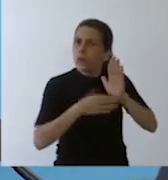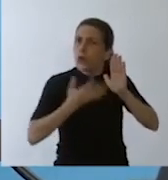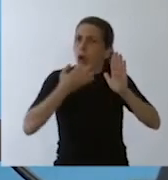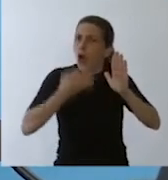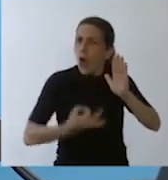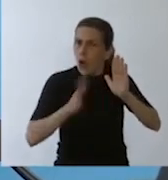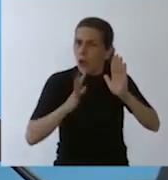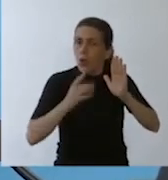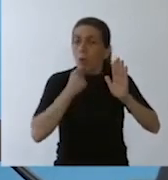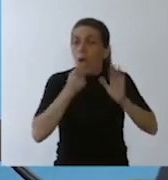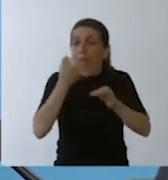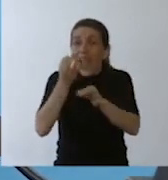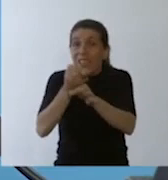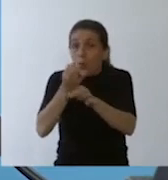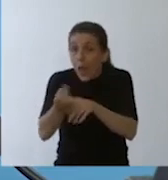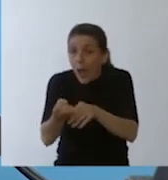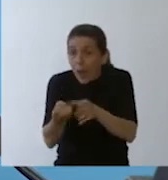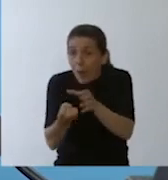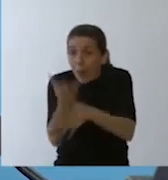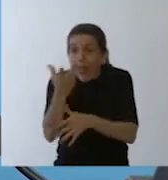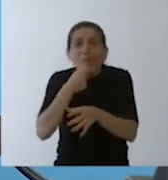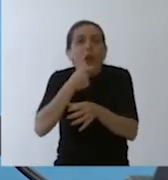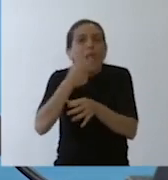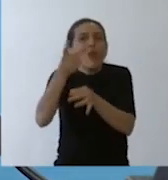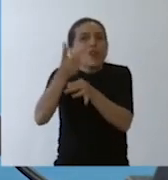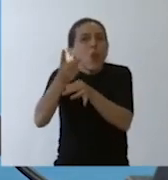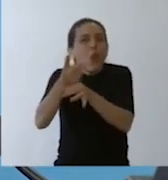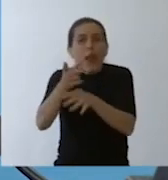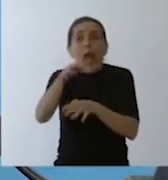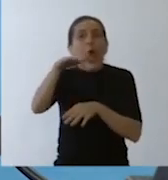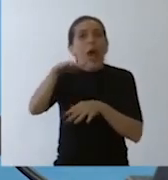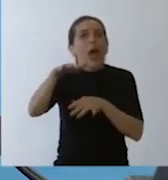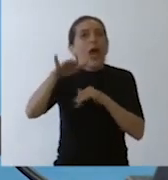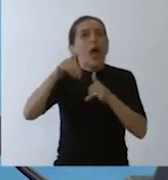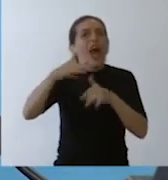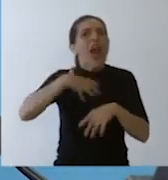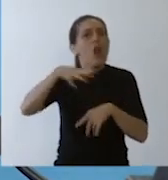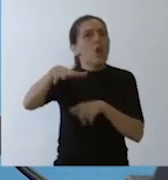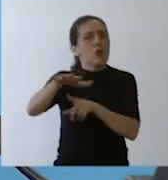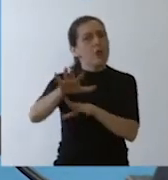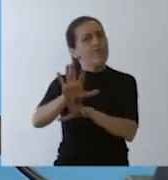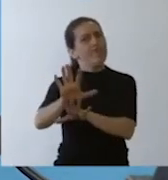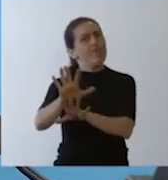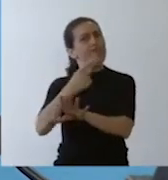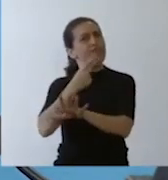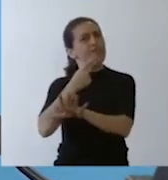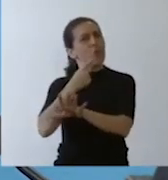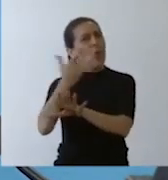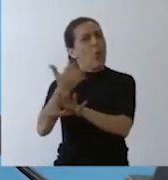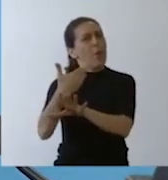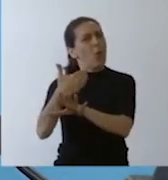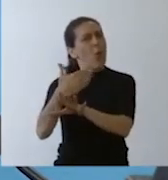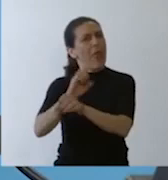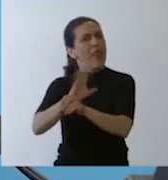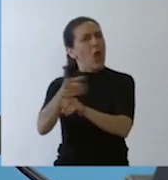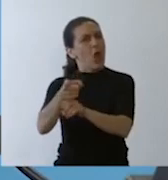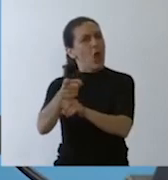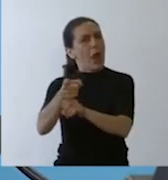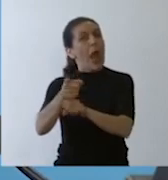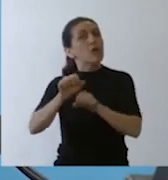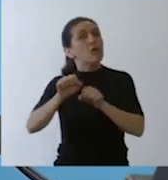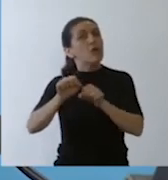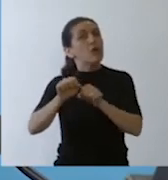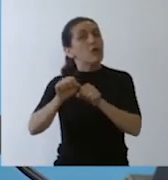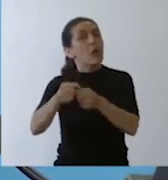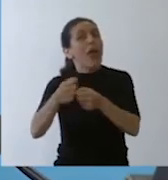aparece en una escuela un caso o en la secundaria un caso sospechoso, se suspenden las actividades escolares por 14 días de